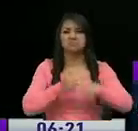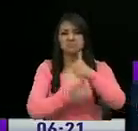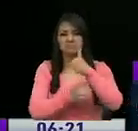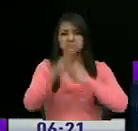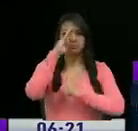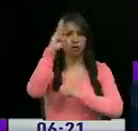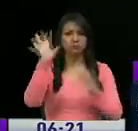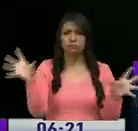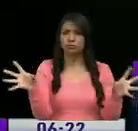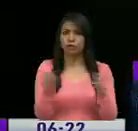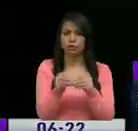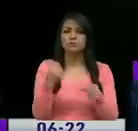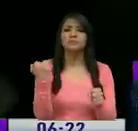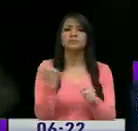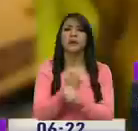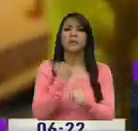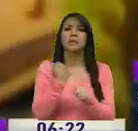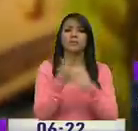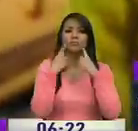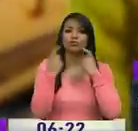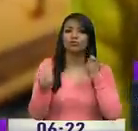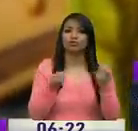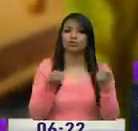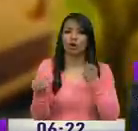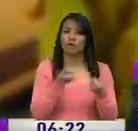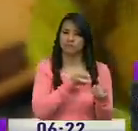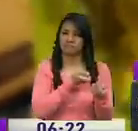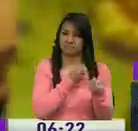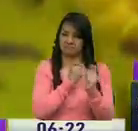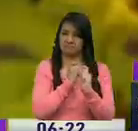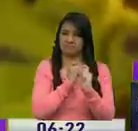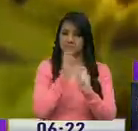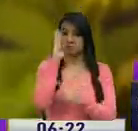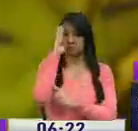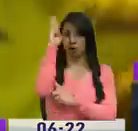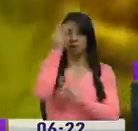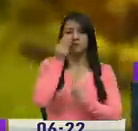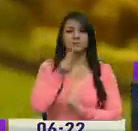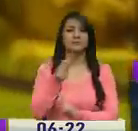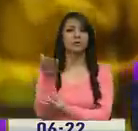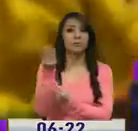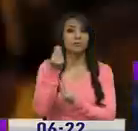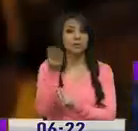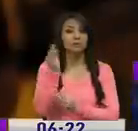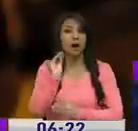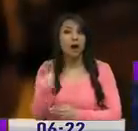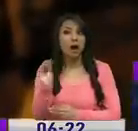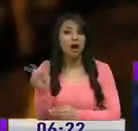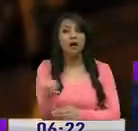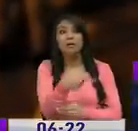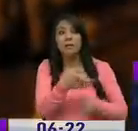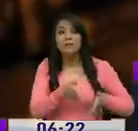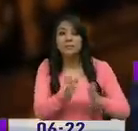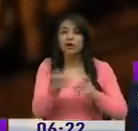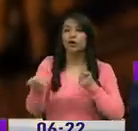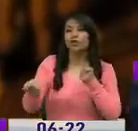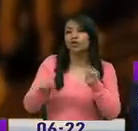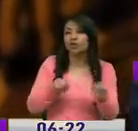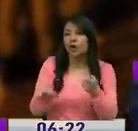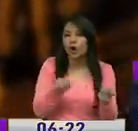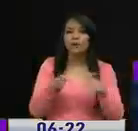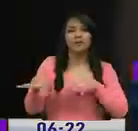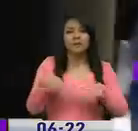quienes laboraban en el eje preventivo los gendarmes supuestamente les cruzaban información de los controles en las vías operativos